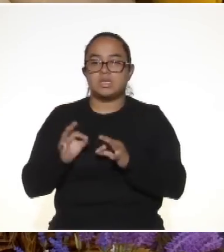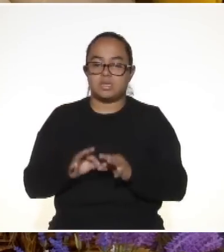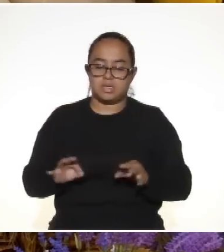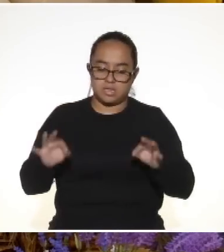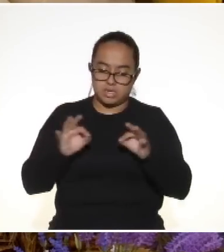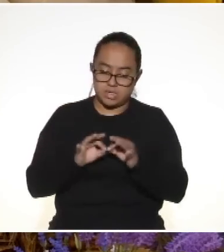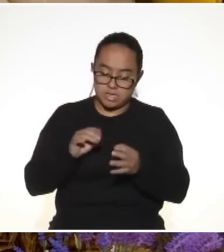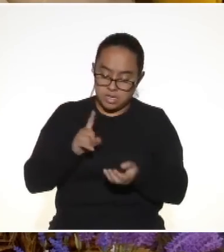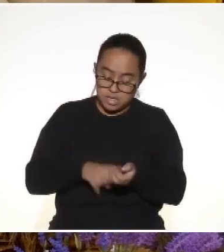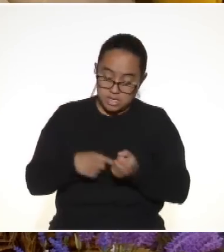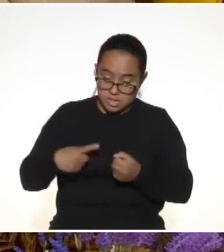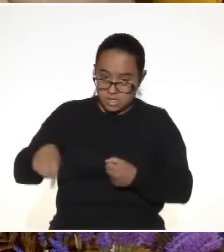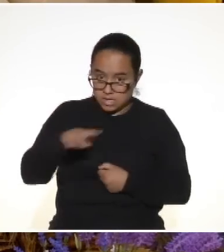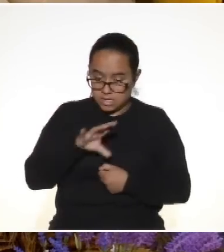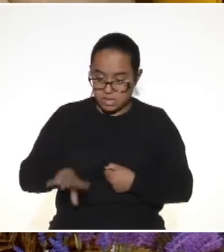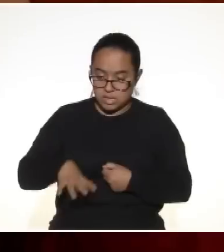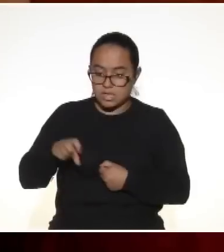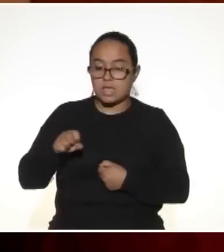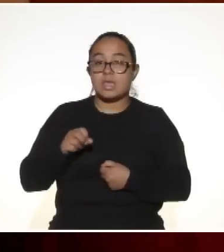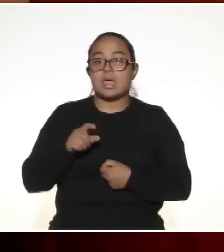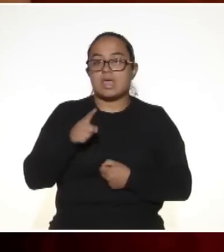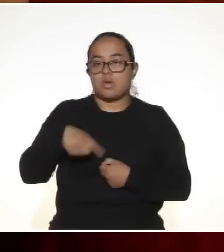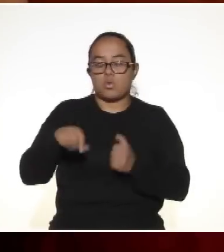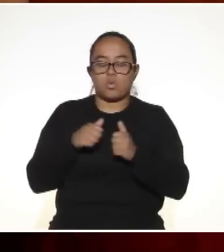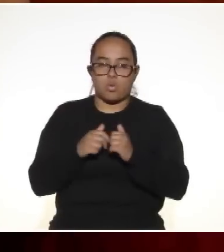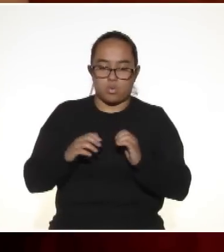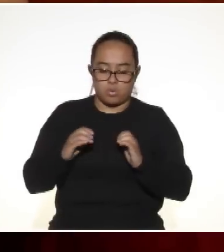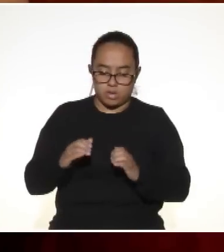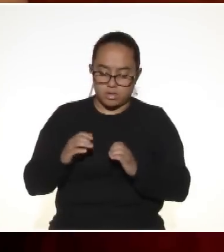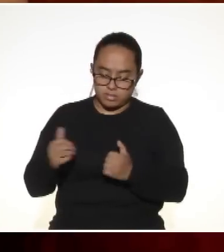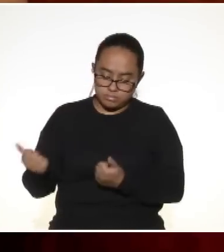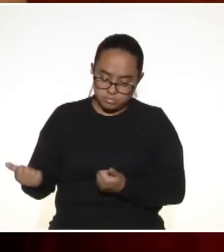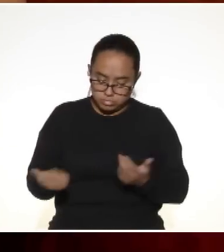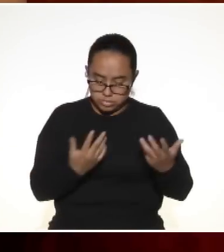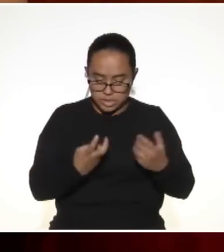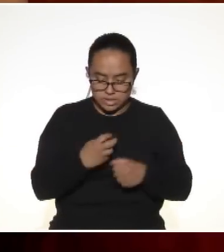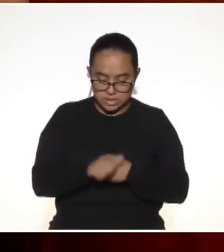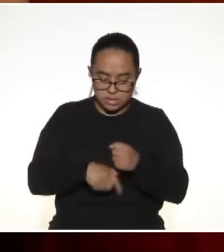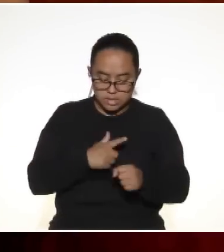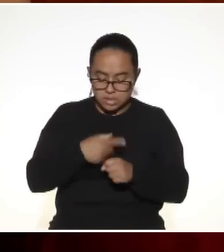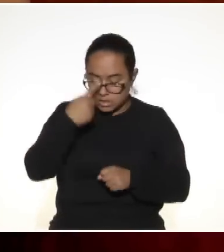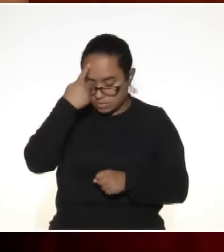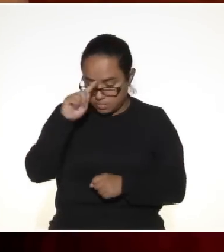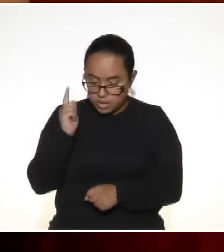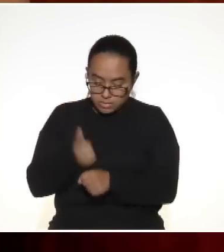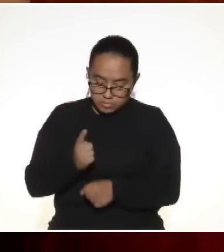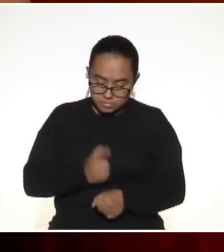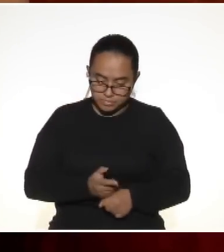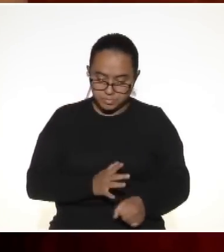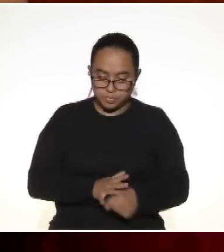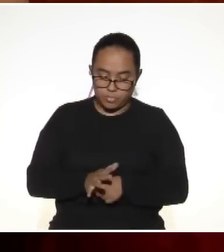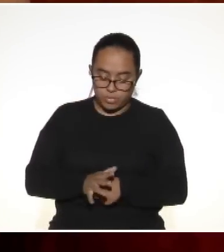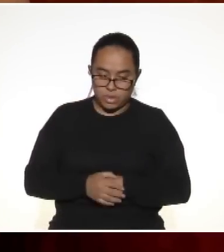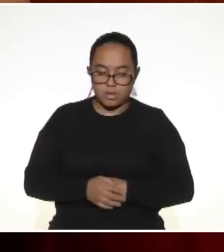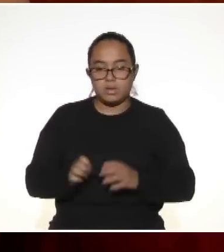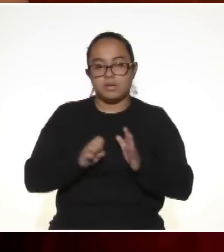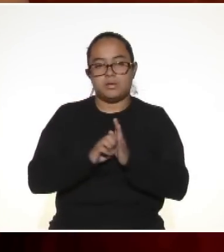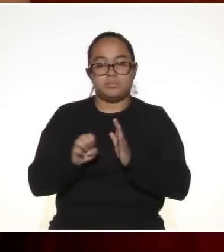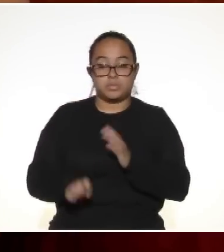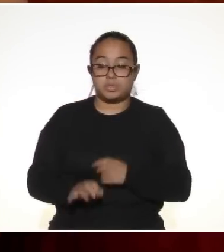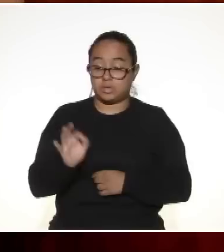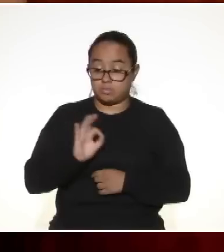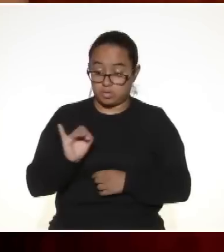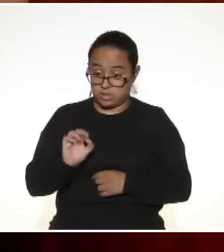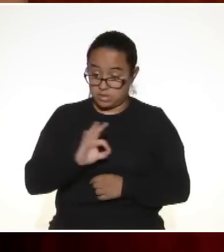importante, dentro de lo posible y nunca poniéndonos en riesgo, tratar de llevar el espécimen para que lo podamos identificar y demos en el caso de que lo